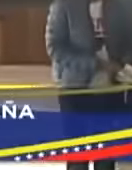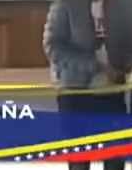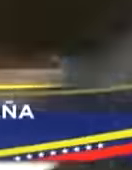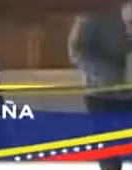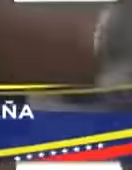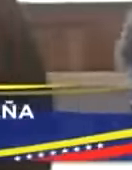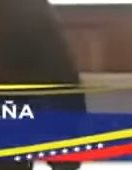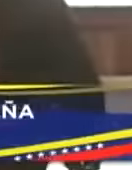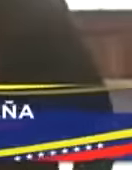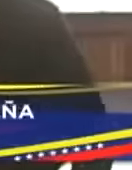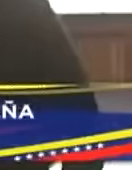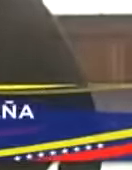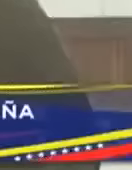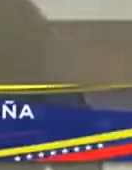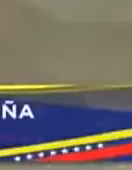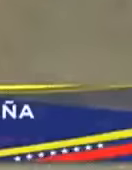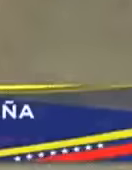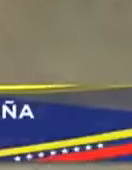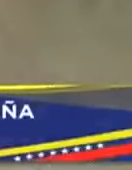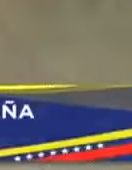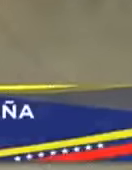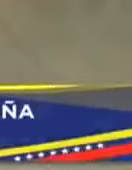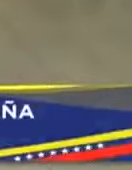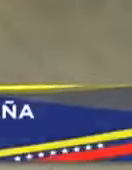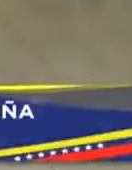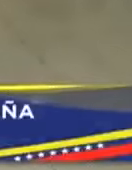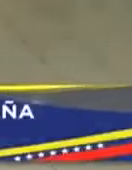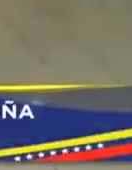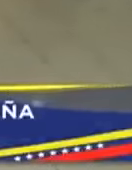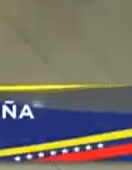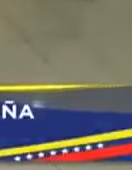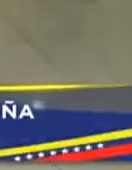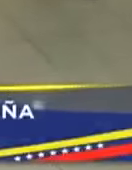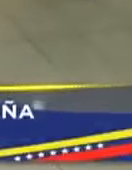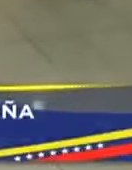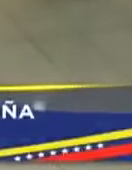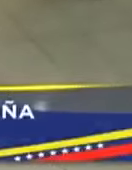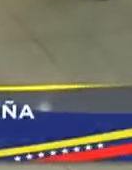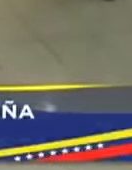presidente constitucional de la República Bolivariana de Venezuela.